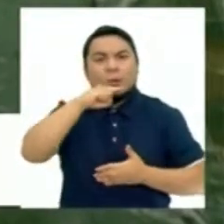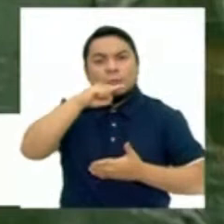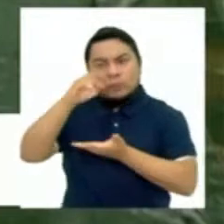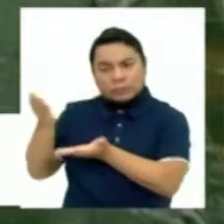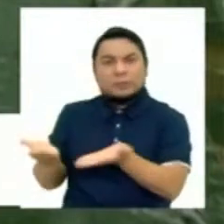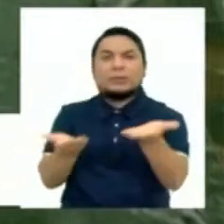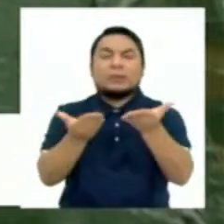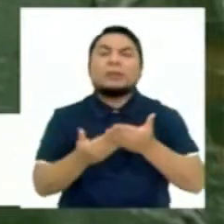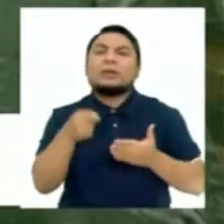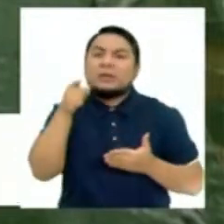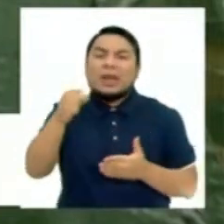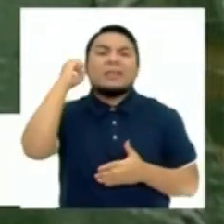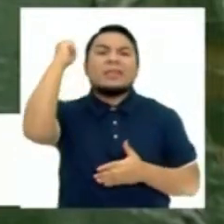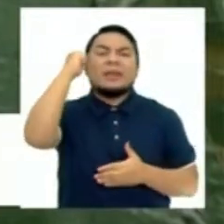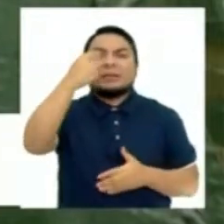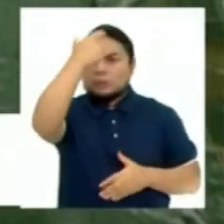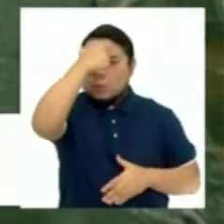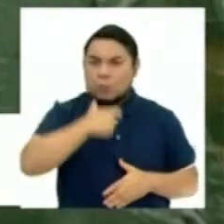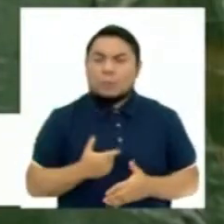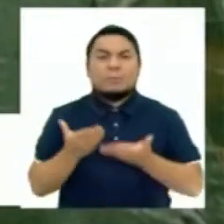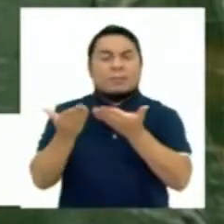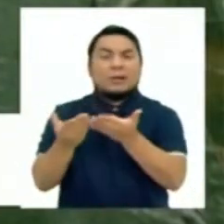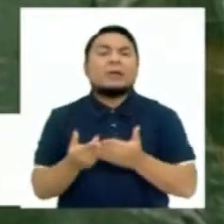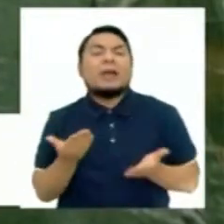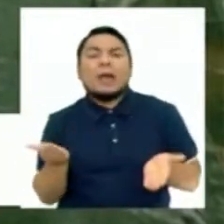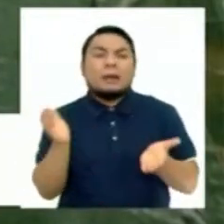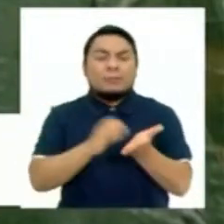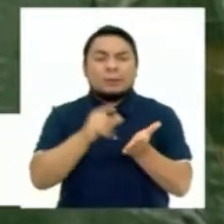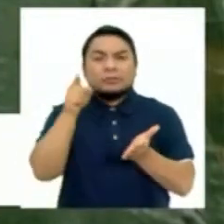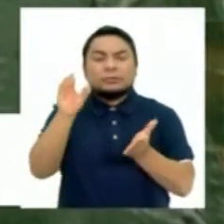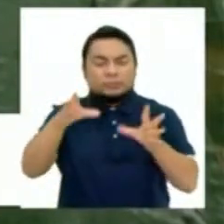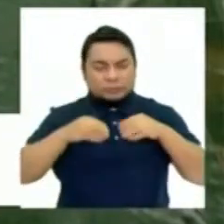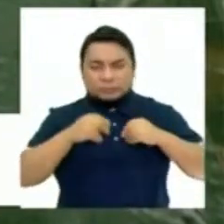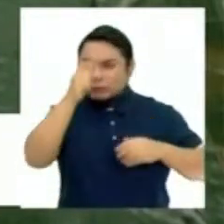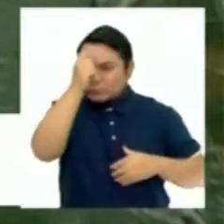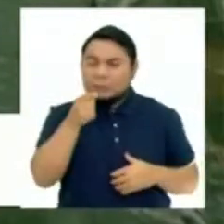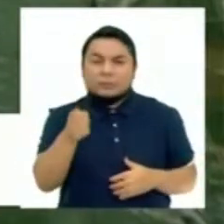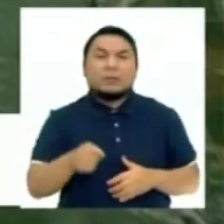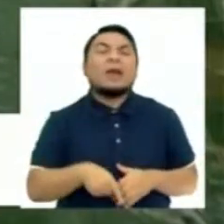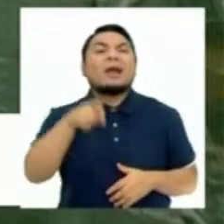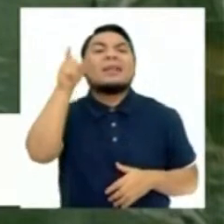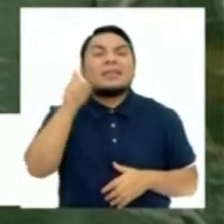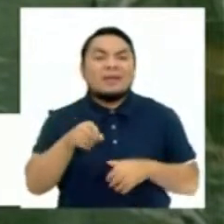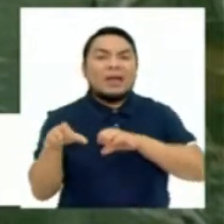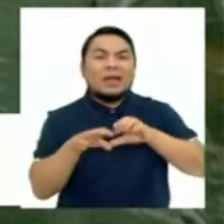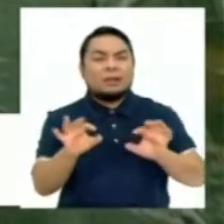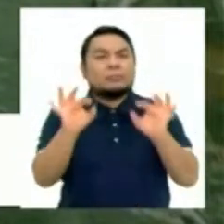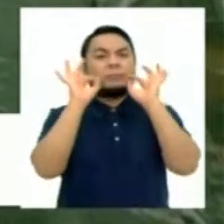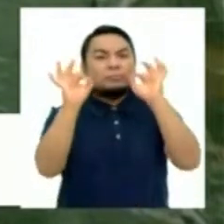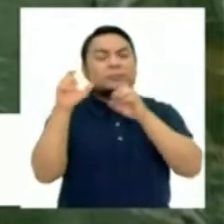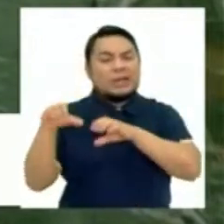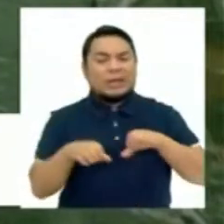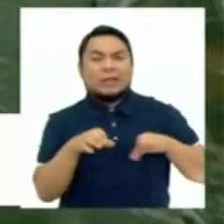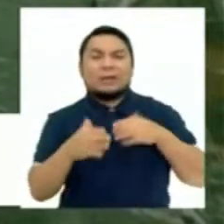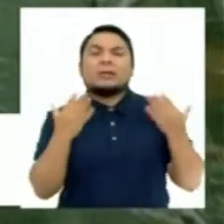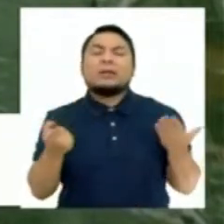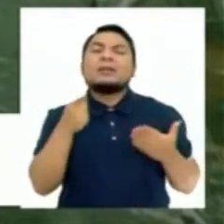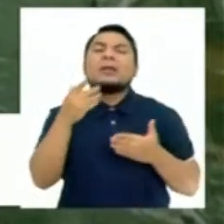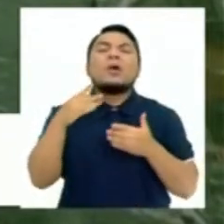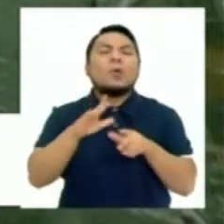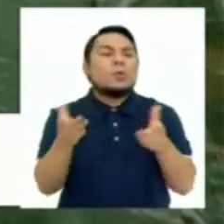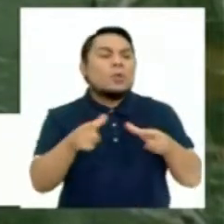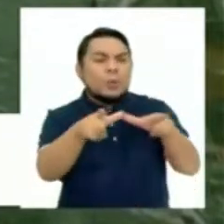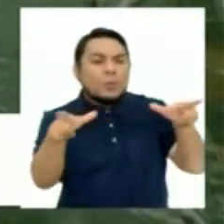mujer, que son derechos humanos y que más allá de su reconocimiento deben ser efectivamente realizados en los